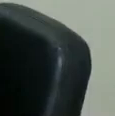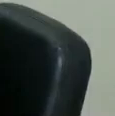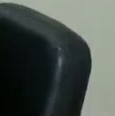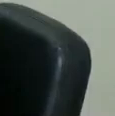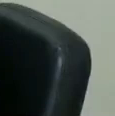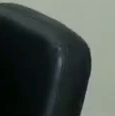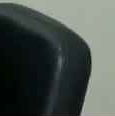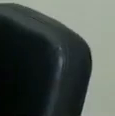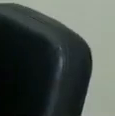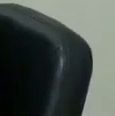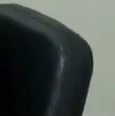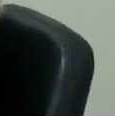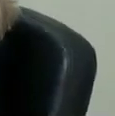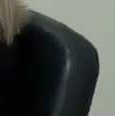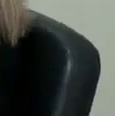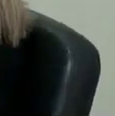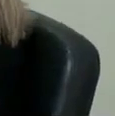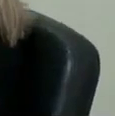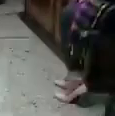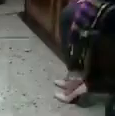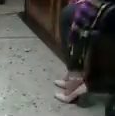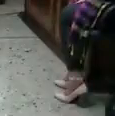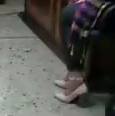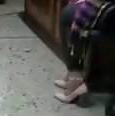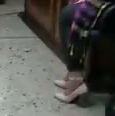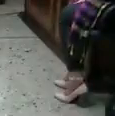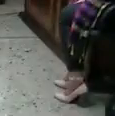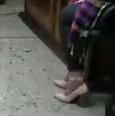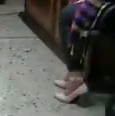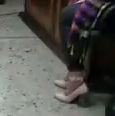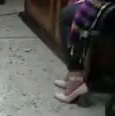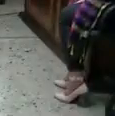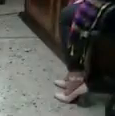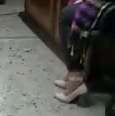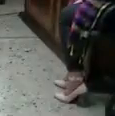circule. Se va a corregir. No sé